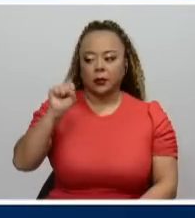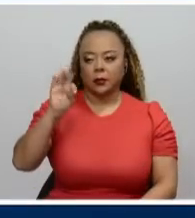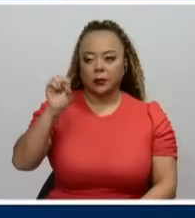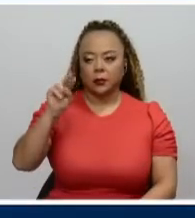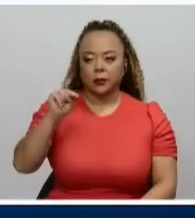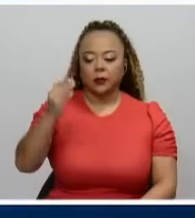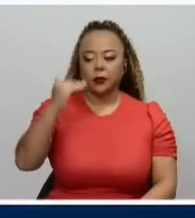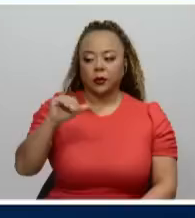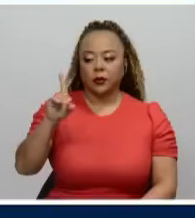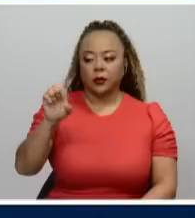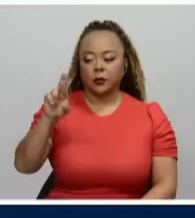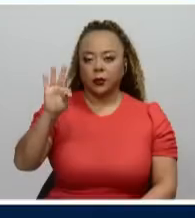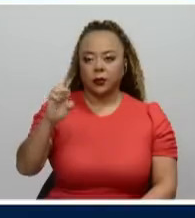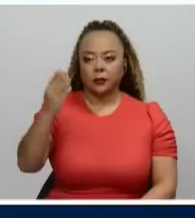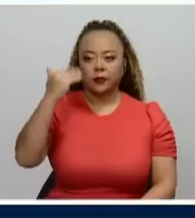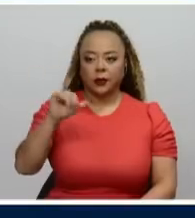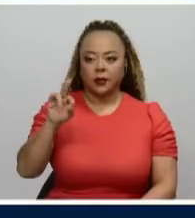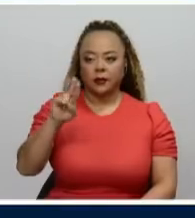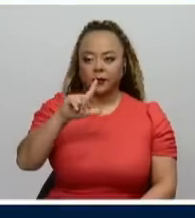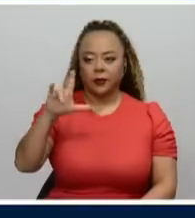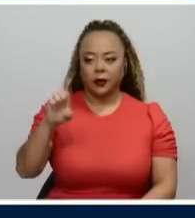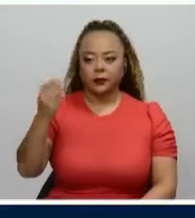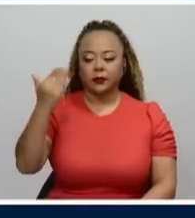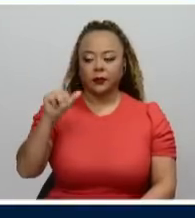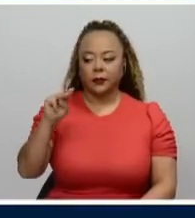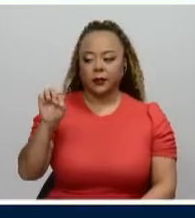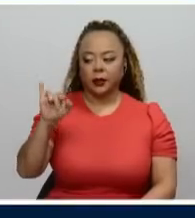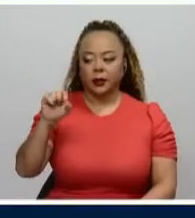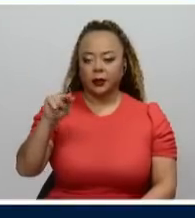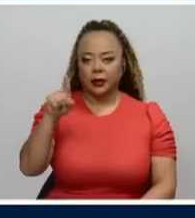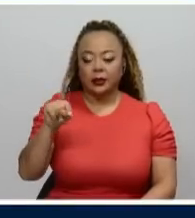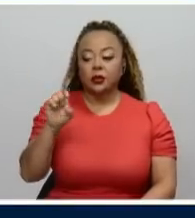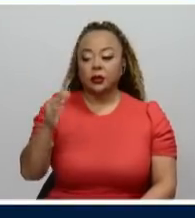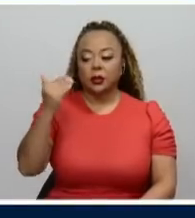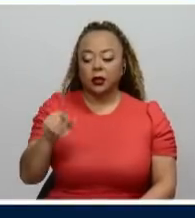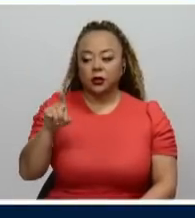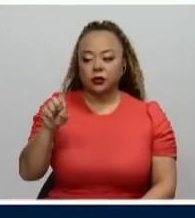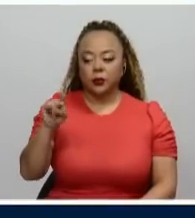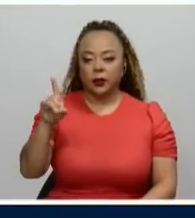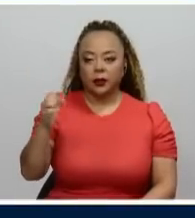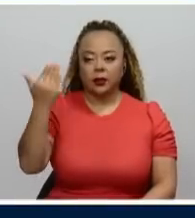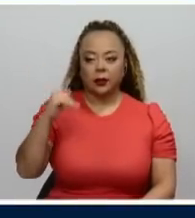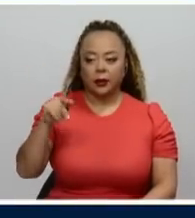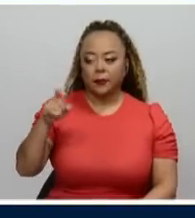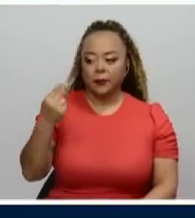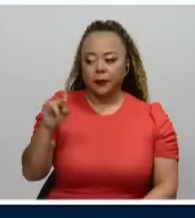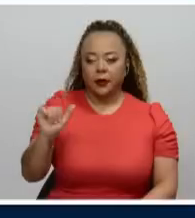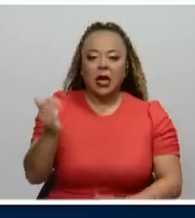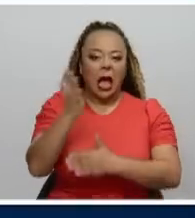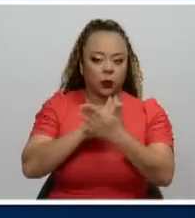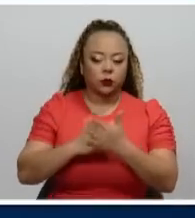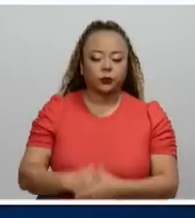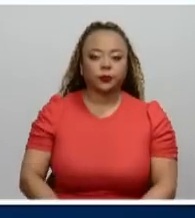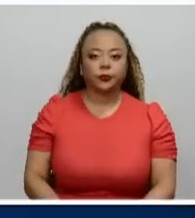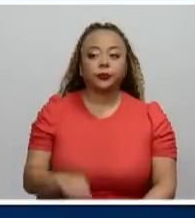Oscar Duarte Kaiser fuller Carlos Martínez suhander Zúñiga Ricardo Peña son algunos de